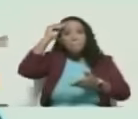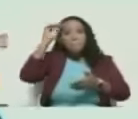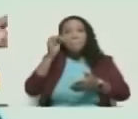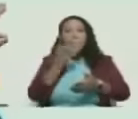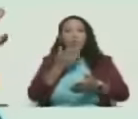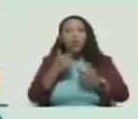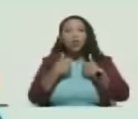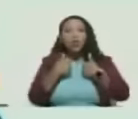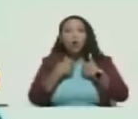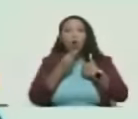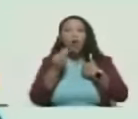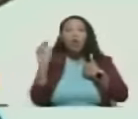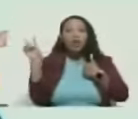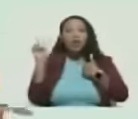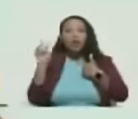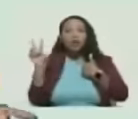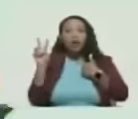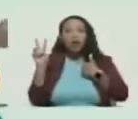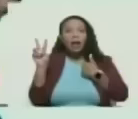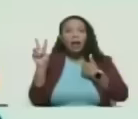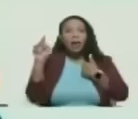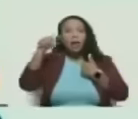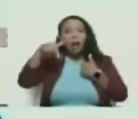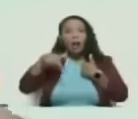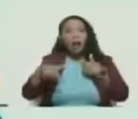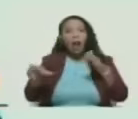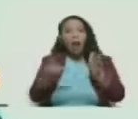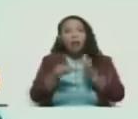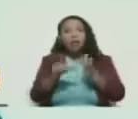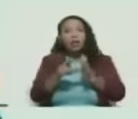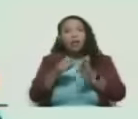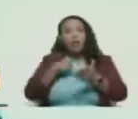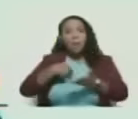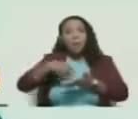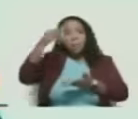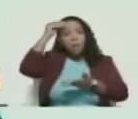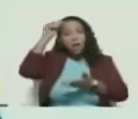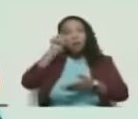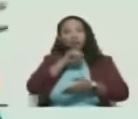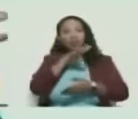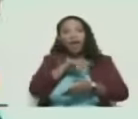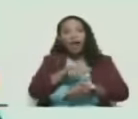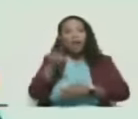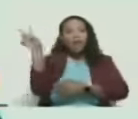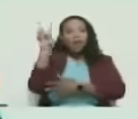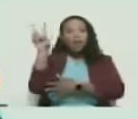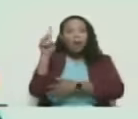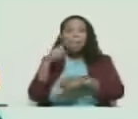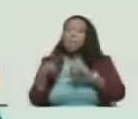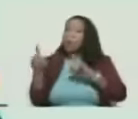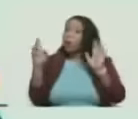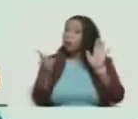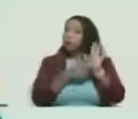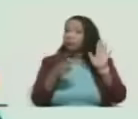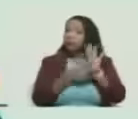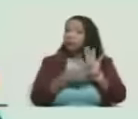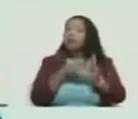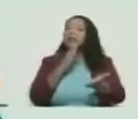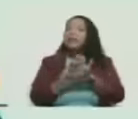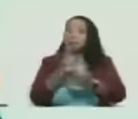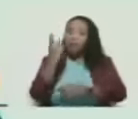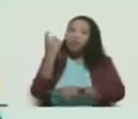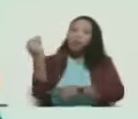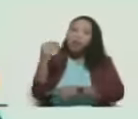como joven venezolana, desde que estoy en el liceo, he aprendido sobre la historia de nuestro país, pero es verdad que siempre falta